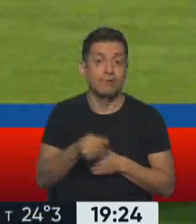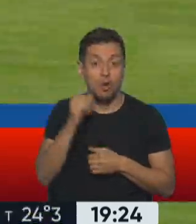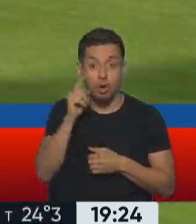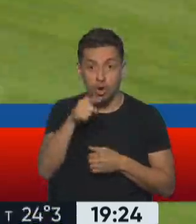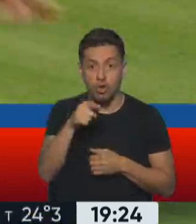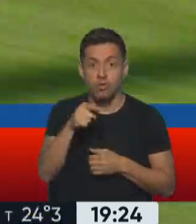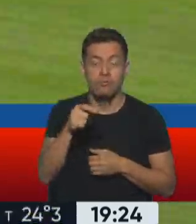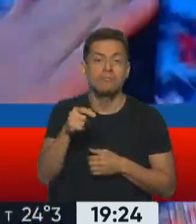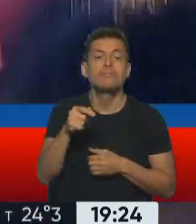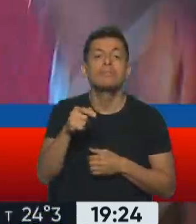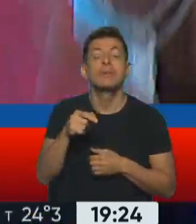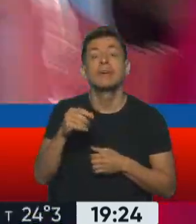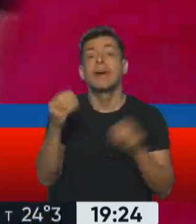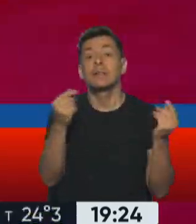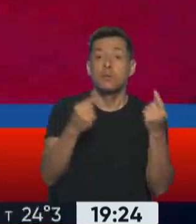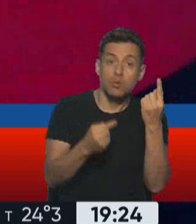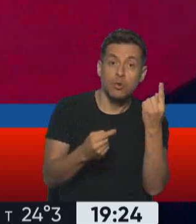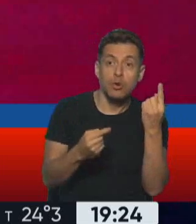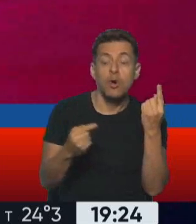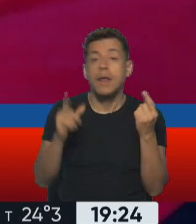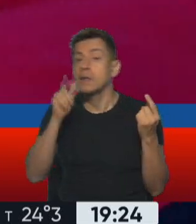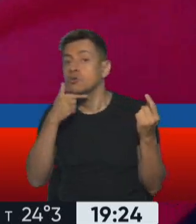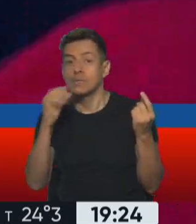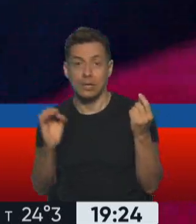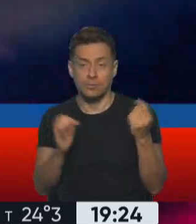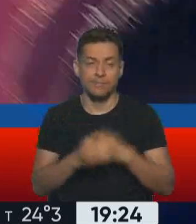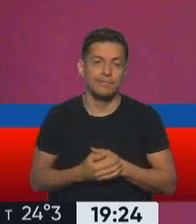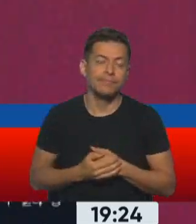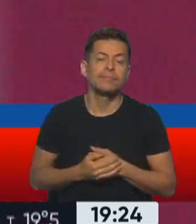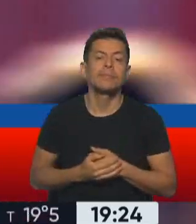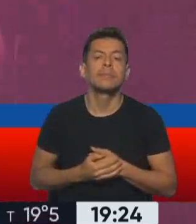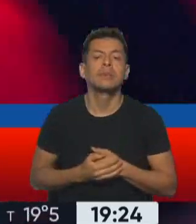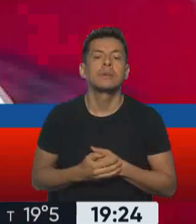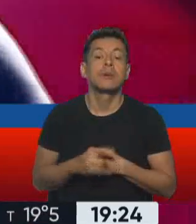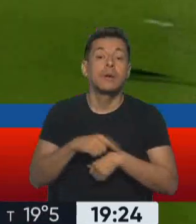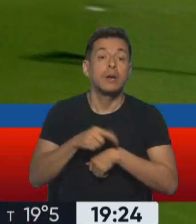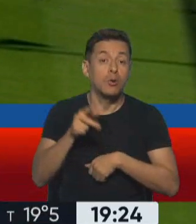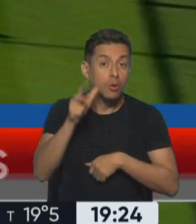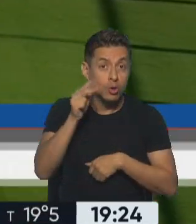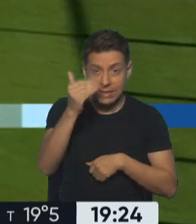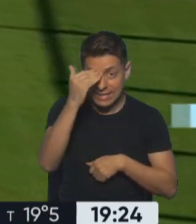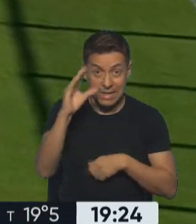sepúlveda arsenal 1 lanús 0 a las 2015 juega river